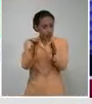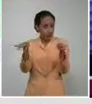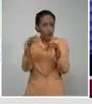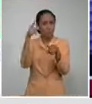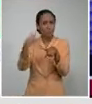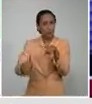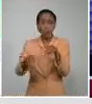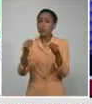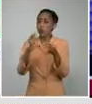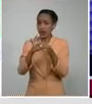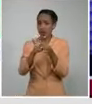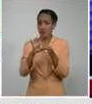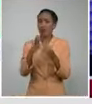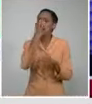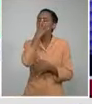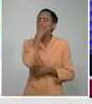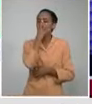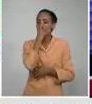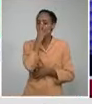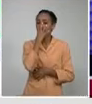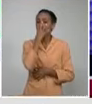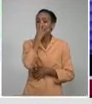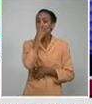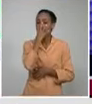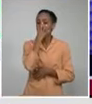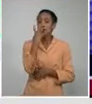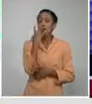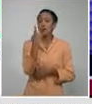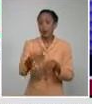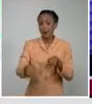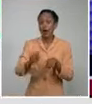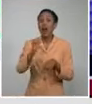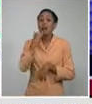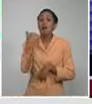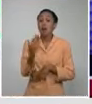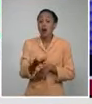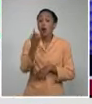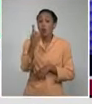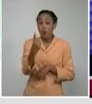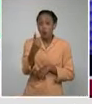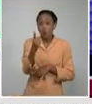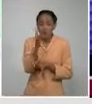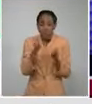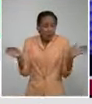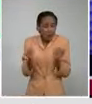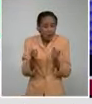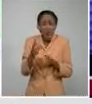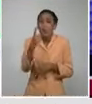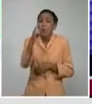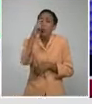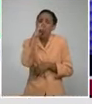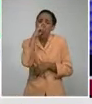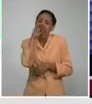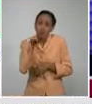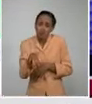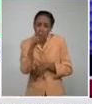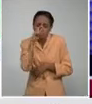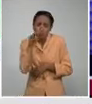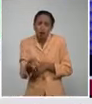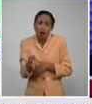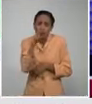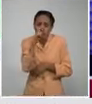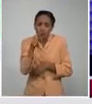está ventilándose, y se incorpora un paciente de 1 año con elementos de sepsis que